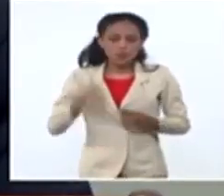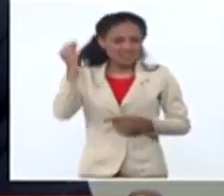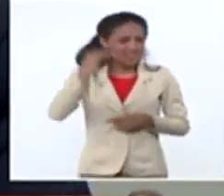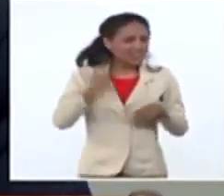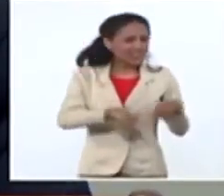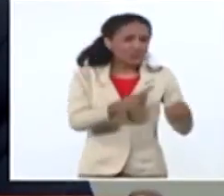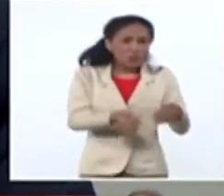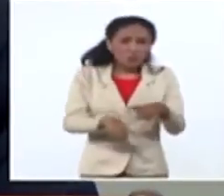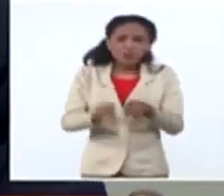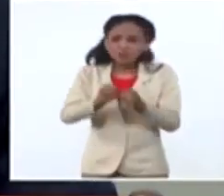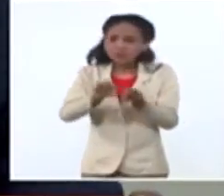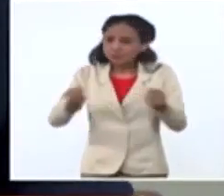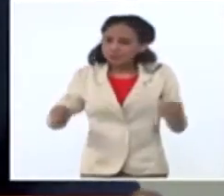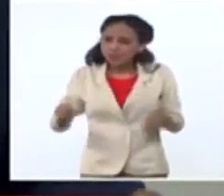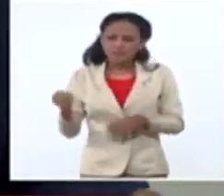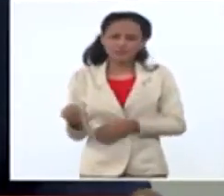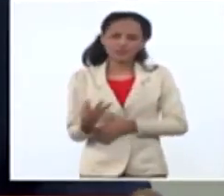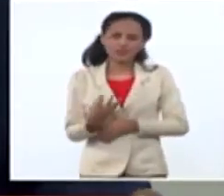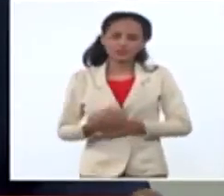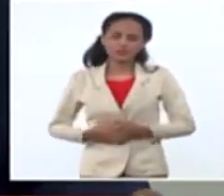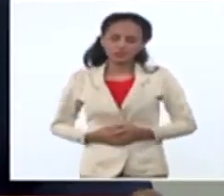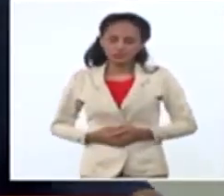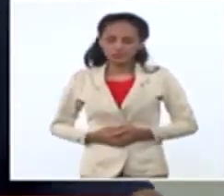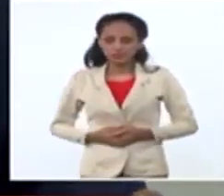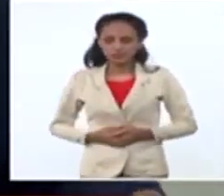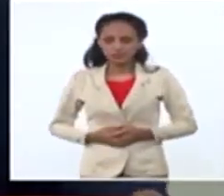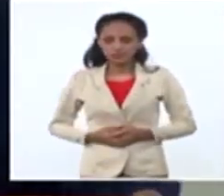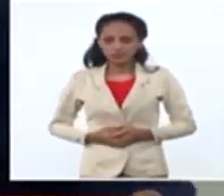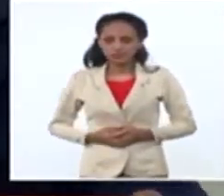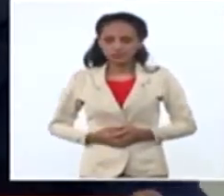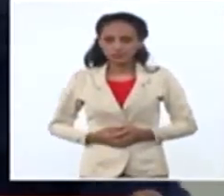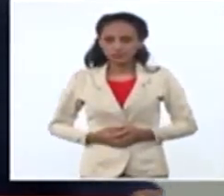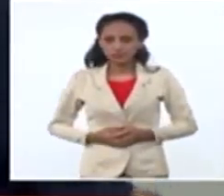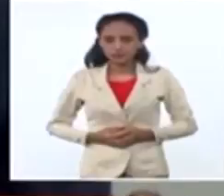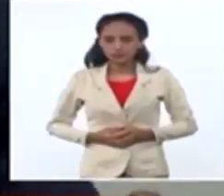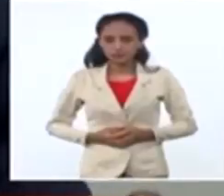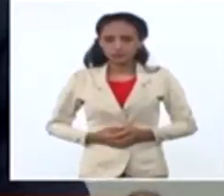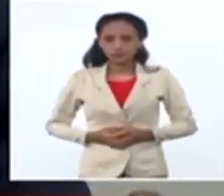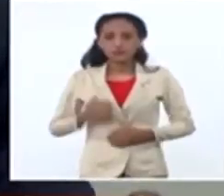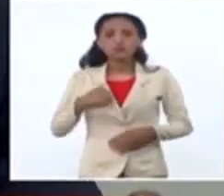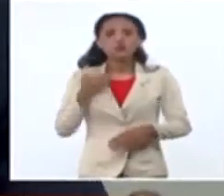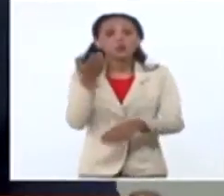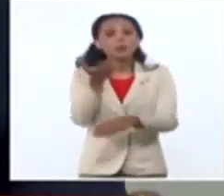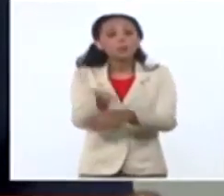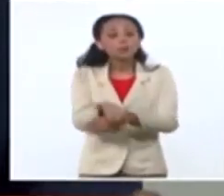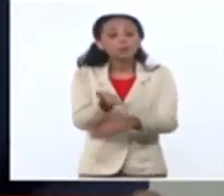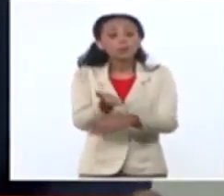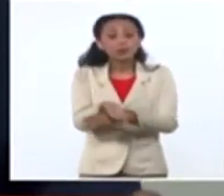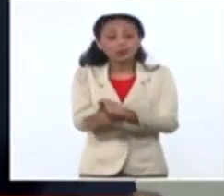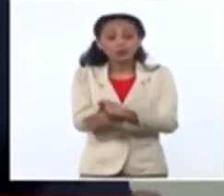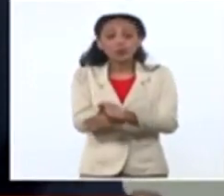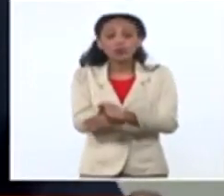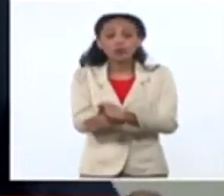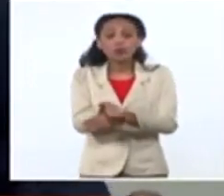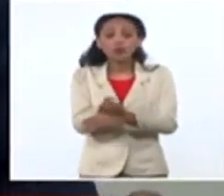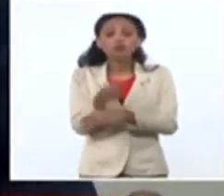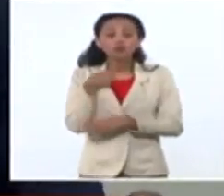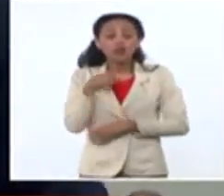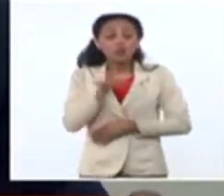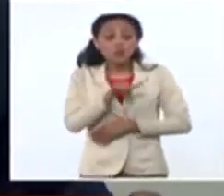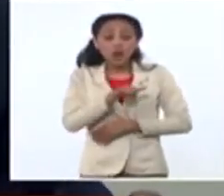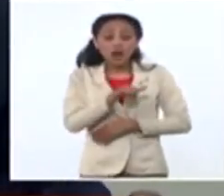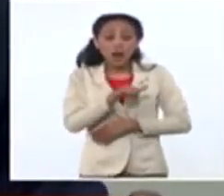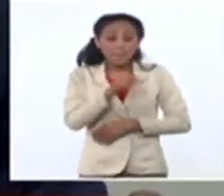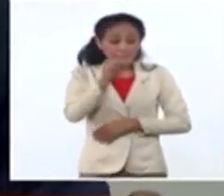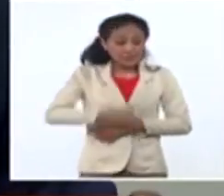amenazas de desestabilización. Reclamo que no haya impunidad, como ha habido una